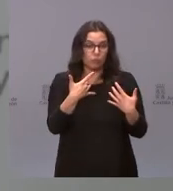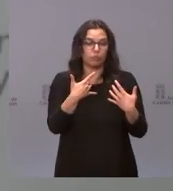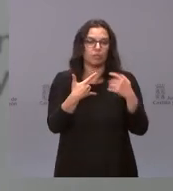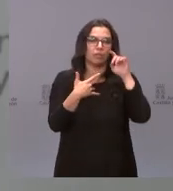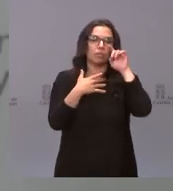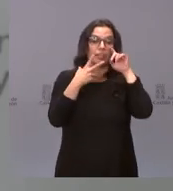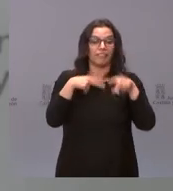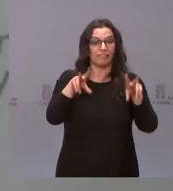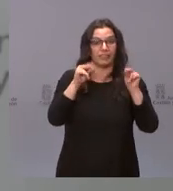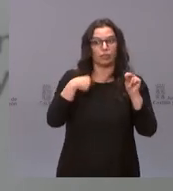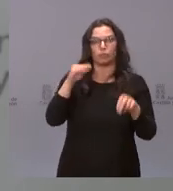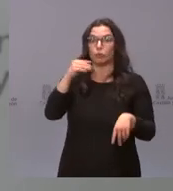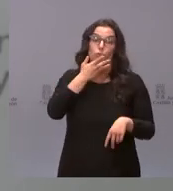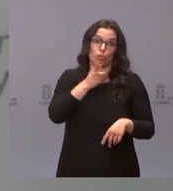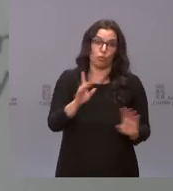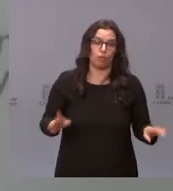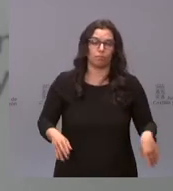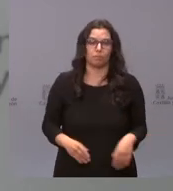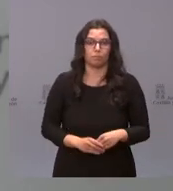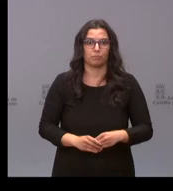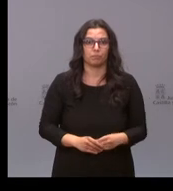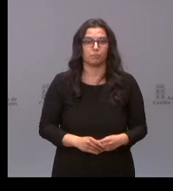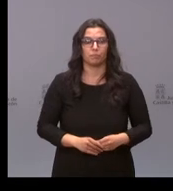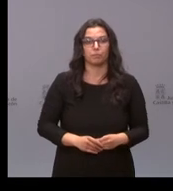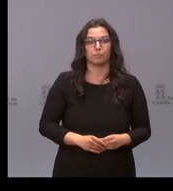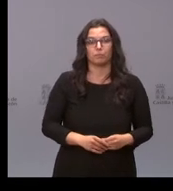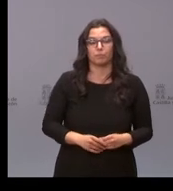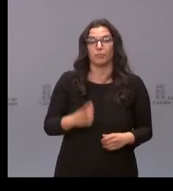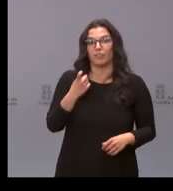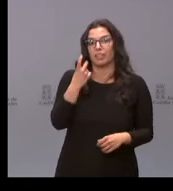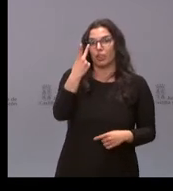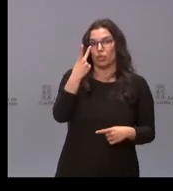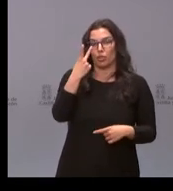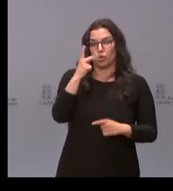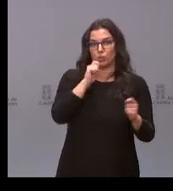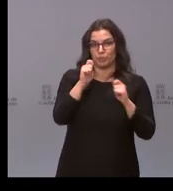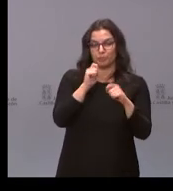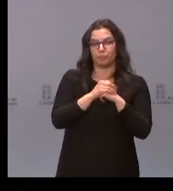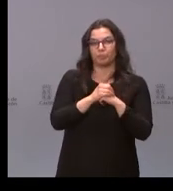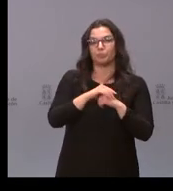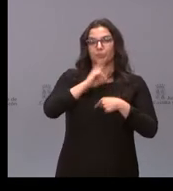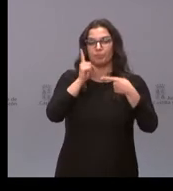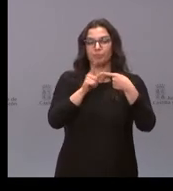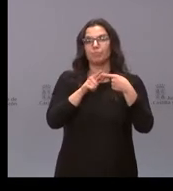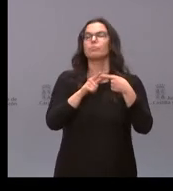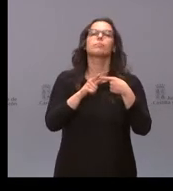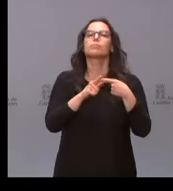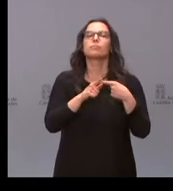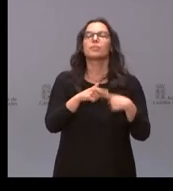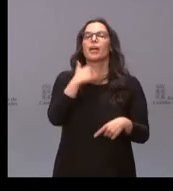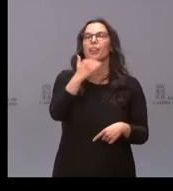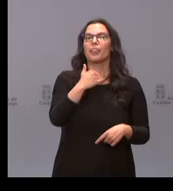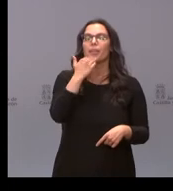explicando que no lo conocía pues nos quedan solamente dos intervenciones la primera de ellas nos lleva hasta zamora